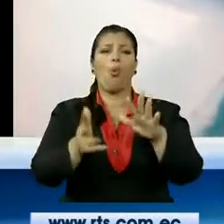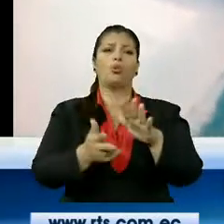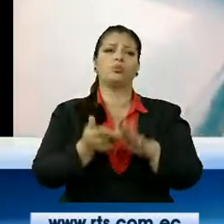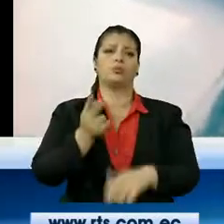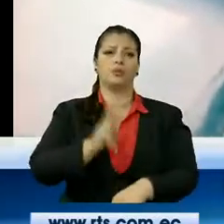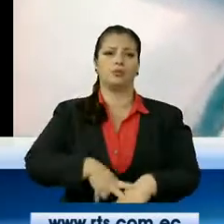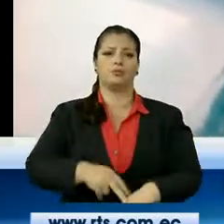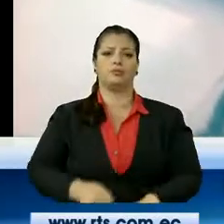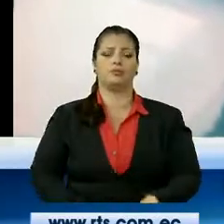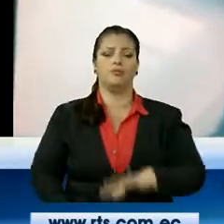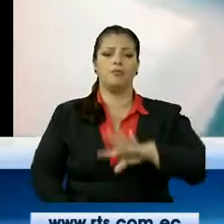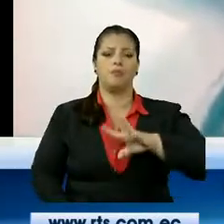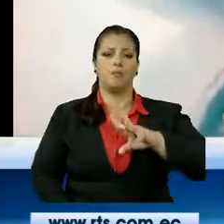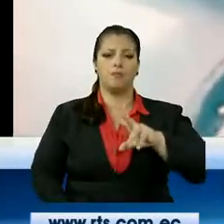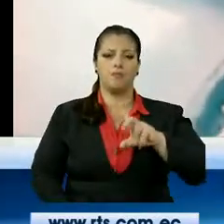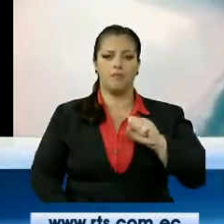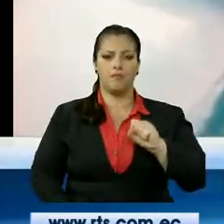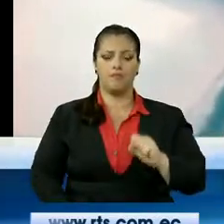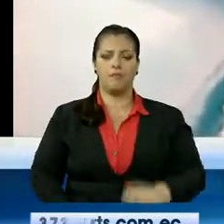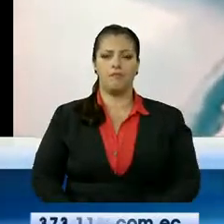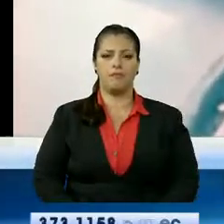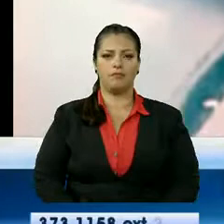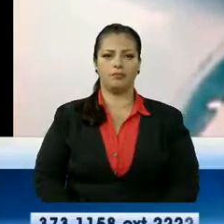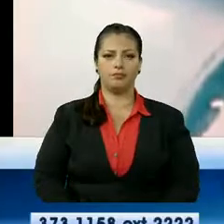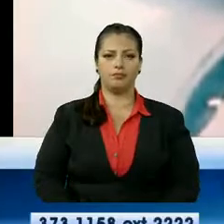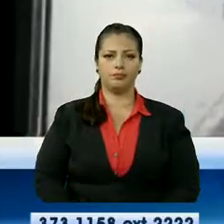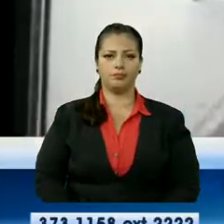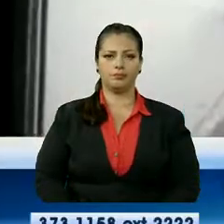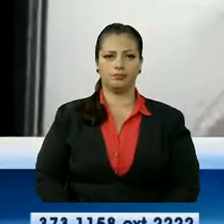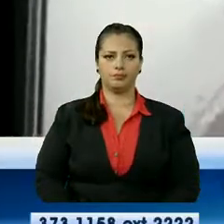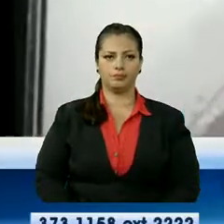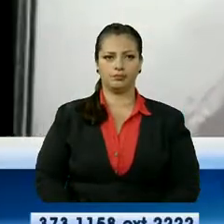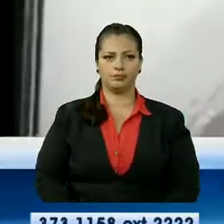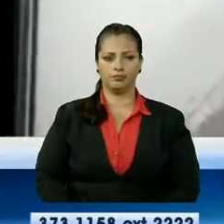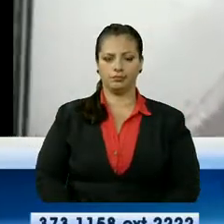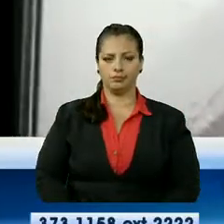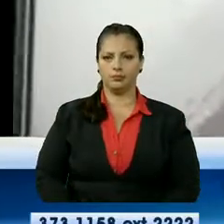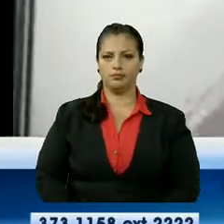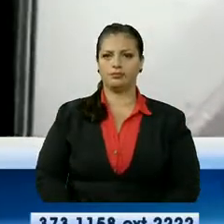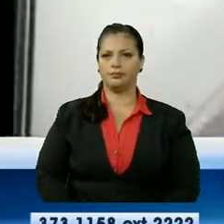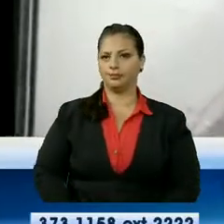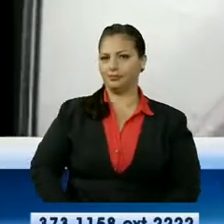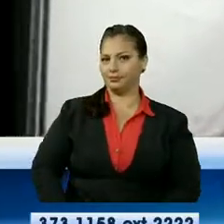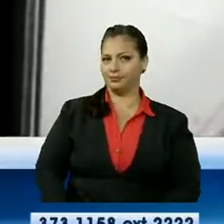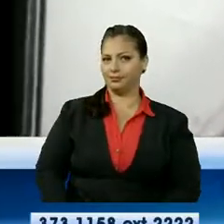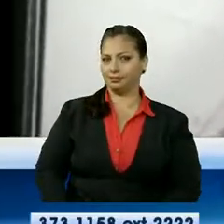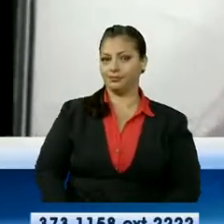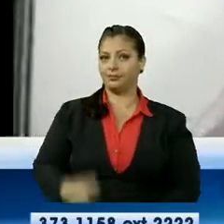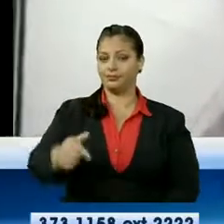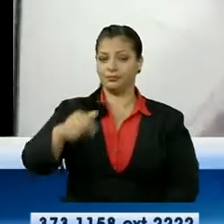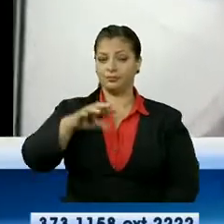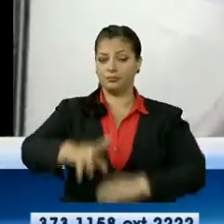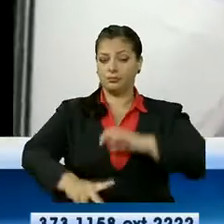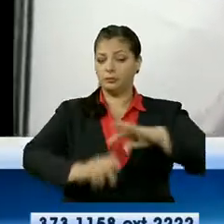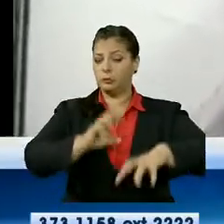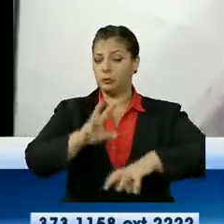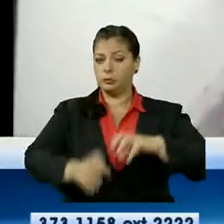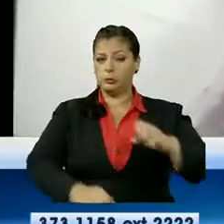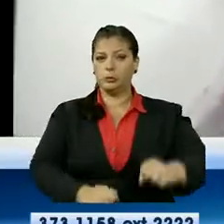casos, el robo también quedó grabado en video. Después de que instalamos las cámaras, hubo disparos.